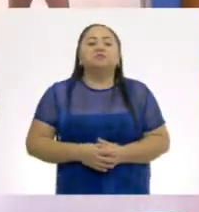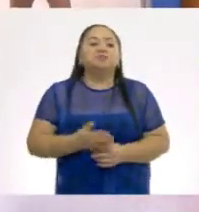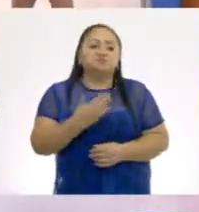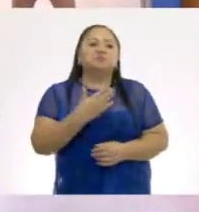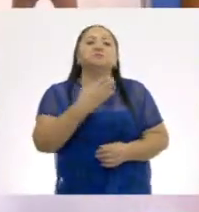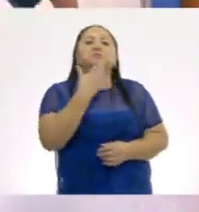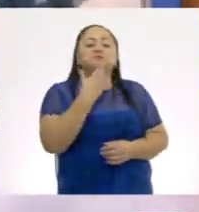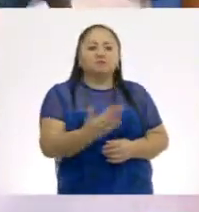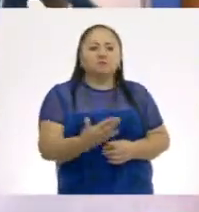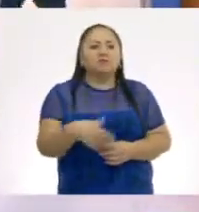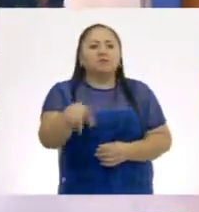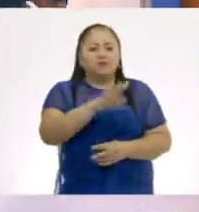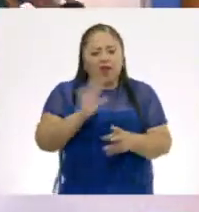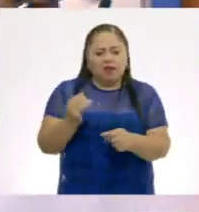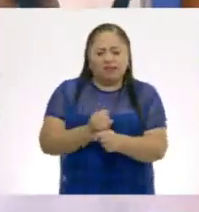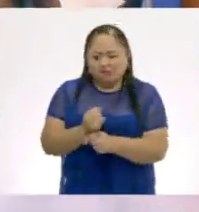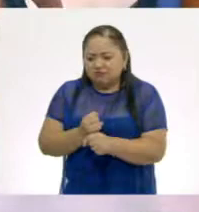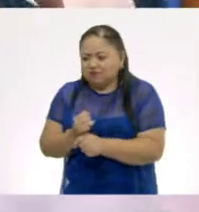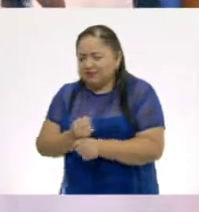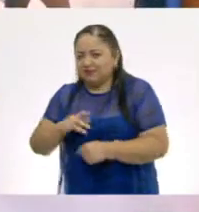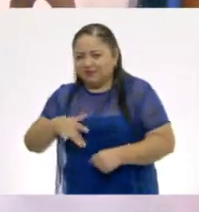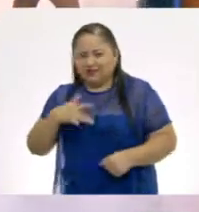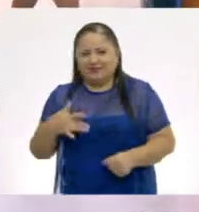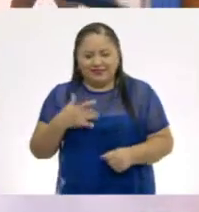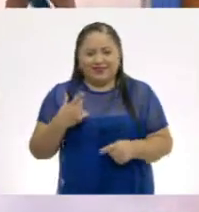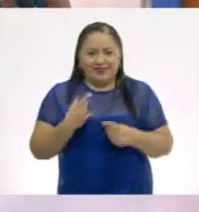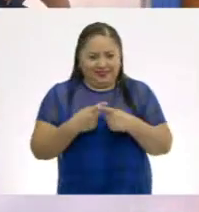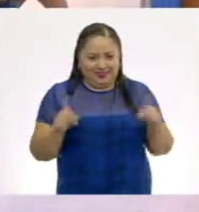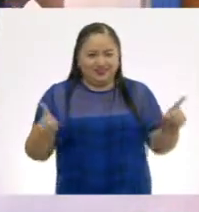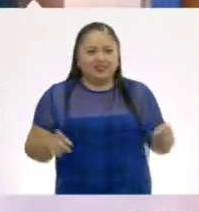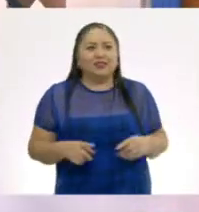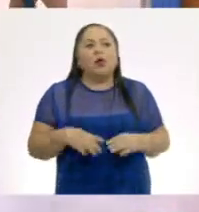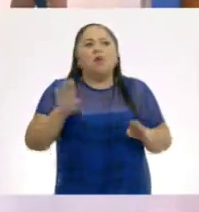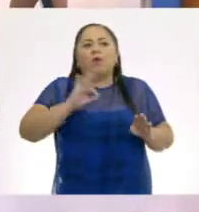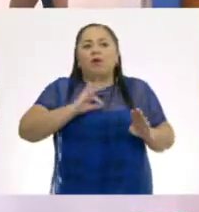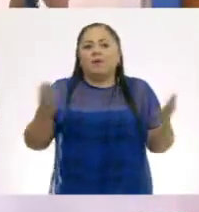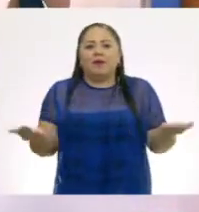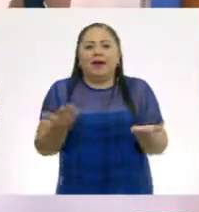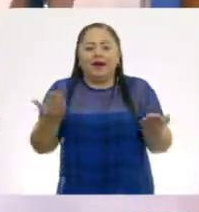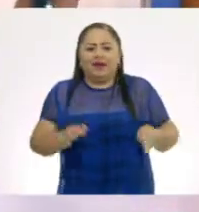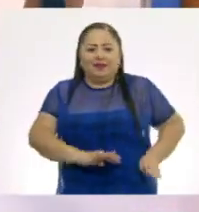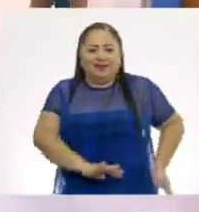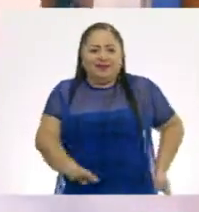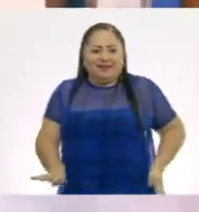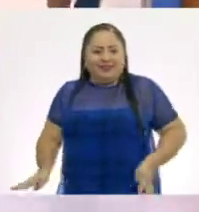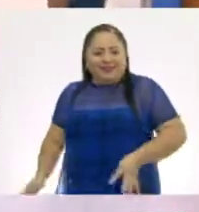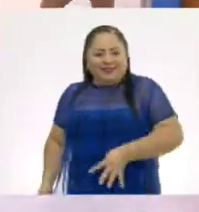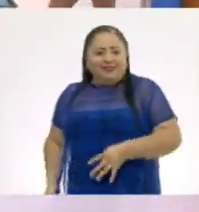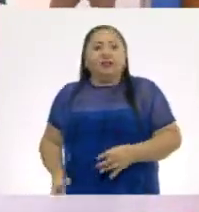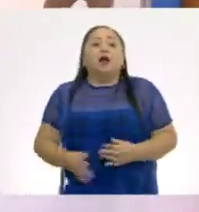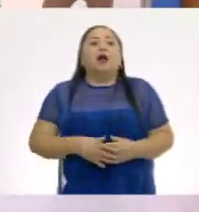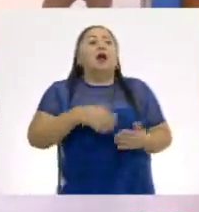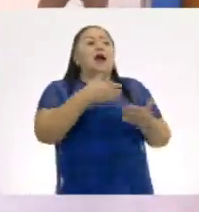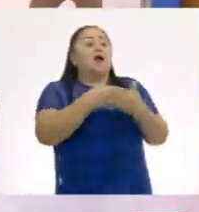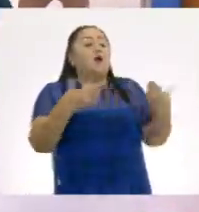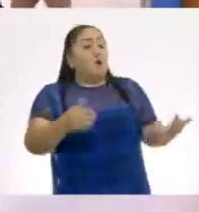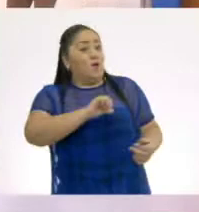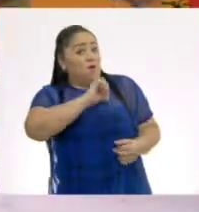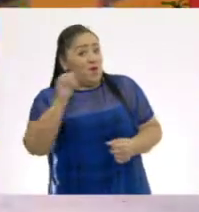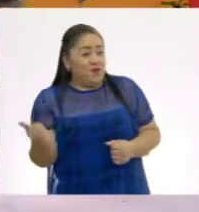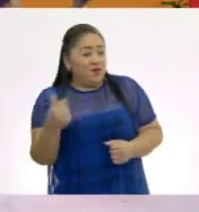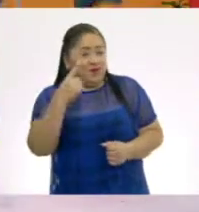bien. Exploramos. Sí. O tal vez una bailarina. Vamos a hacer algo. Sí.